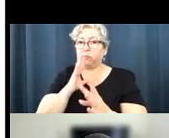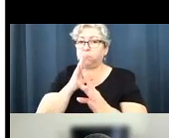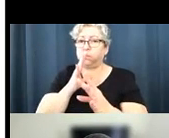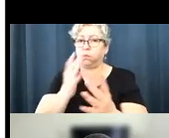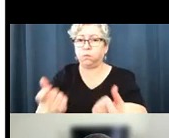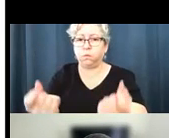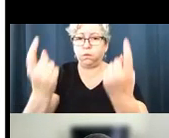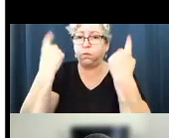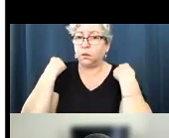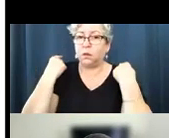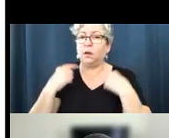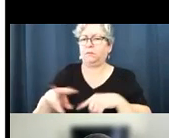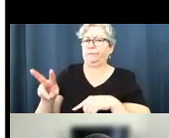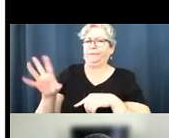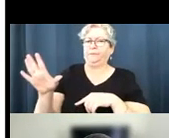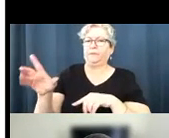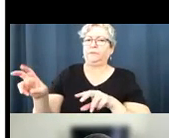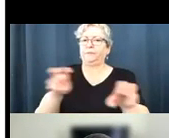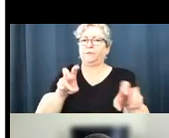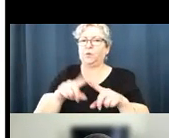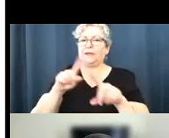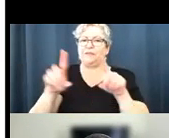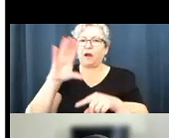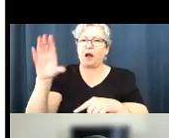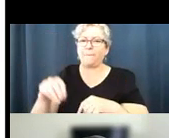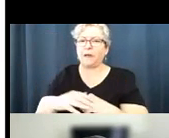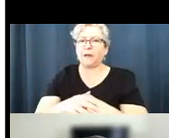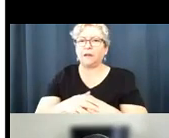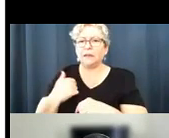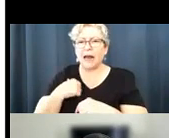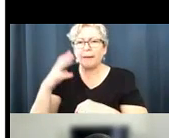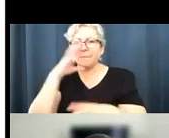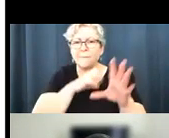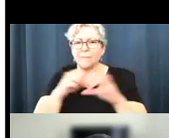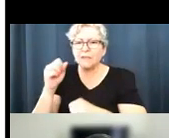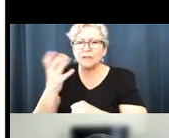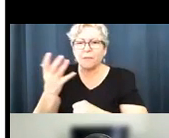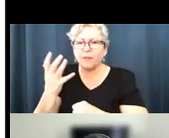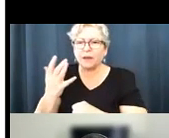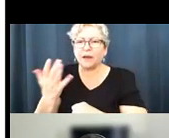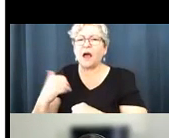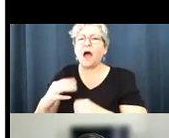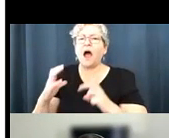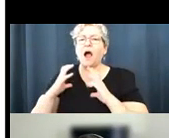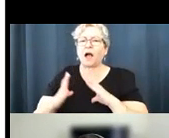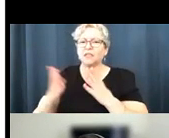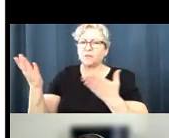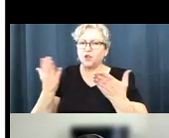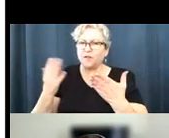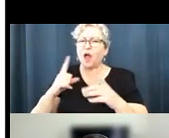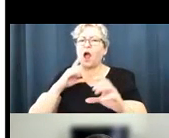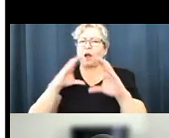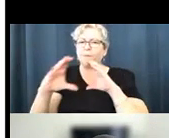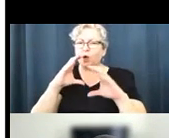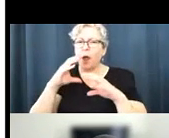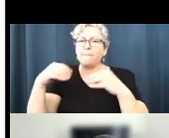si empiezan a hablar rapidito, saben que a lo mejor quieren ir usted a ver otra compañía. O sea, nosotros tenemos también servicio al